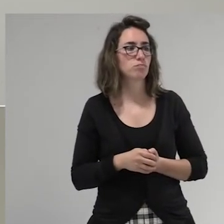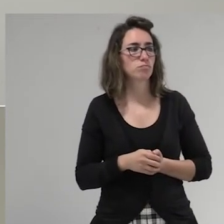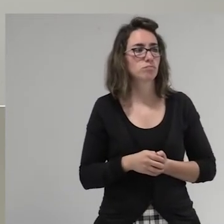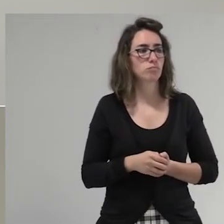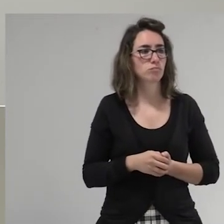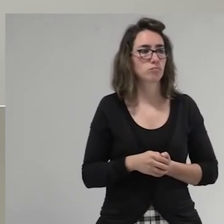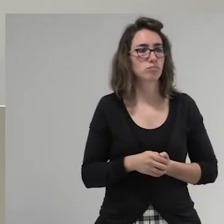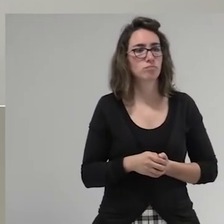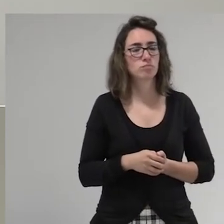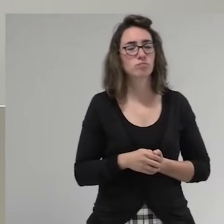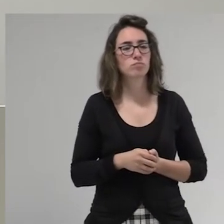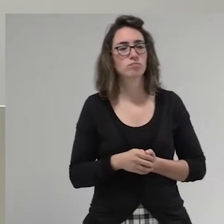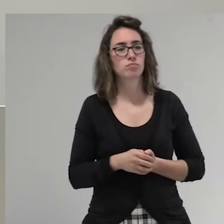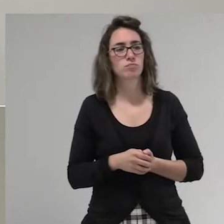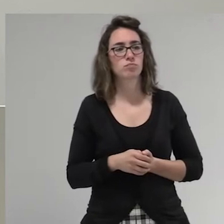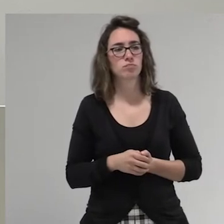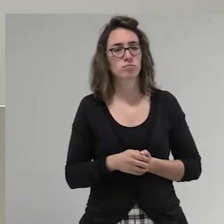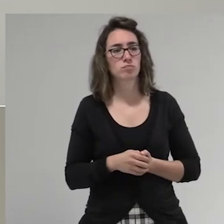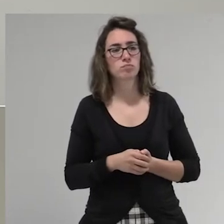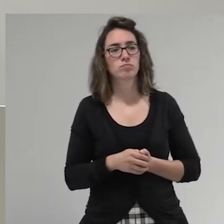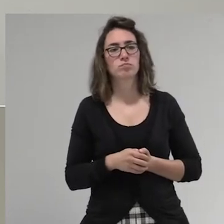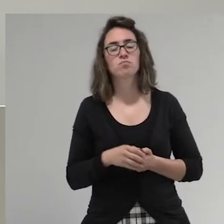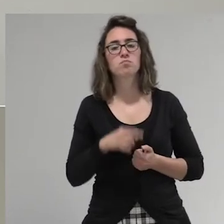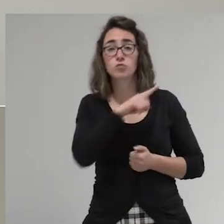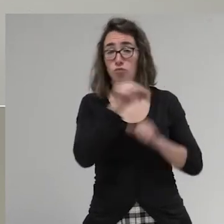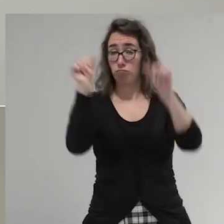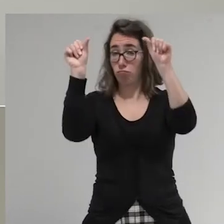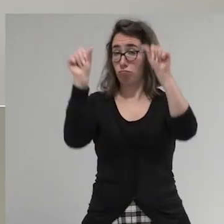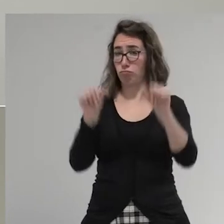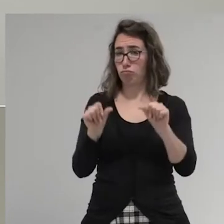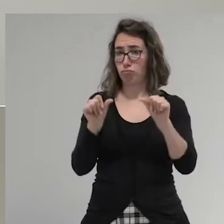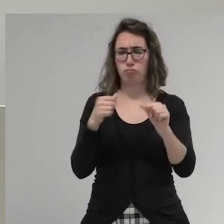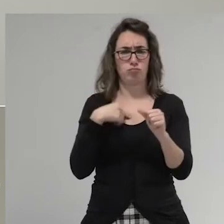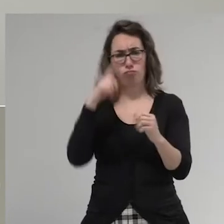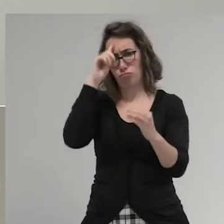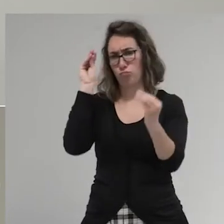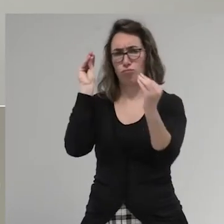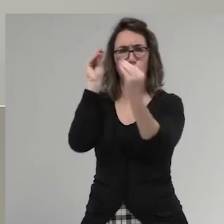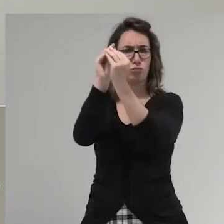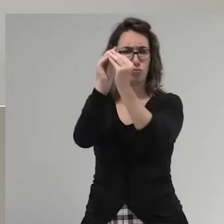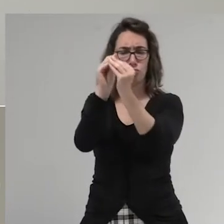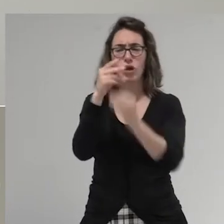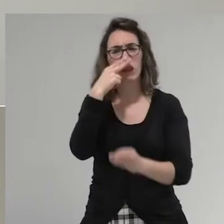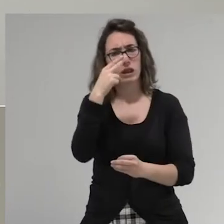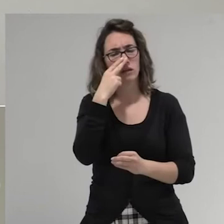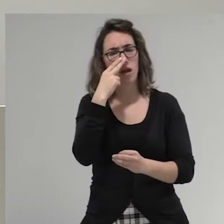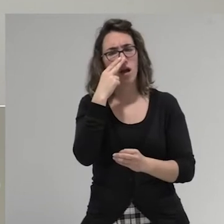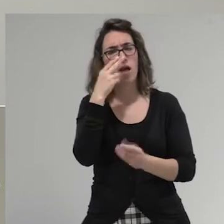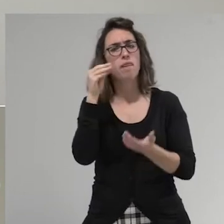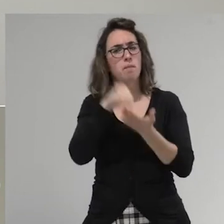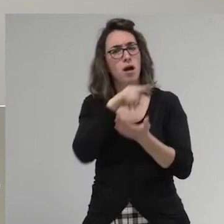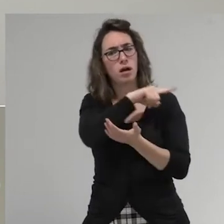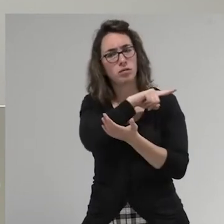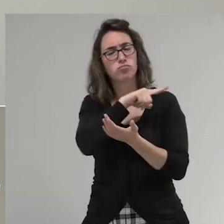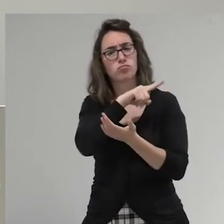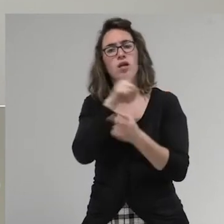me parece muy interesante y estoy totalmente de acuerdo con todo lo que has dicho, porque es un análisis muy científico, muy